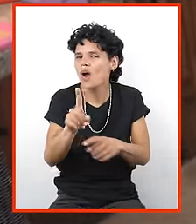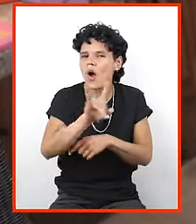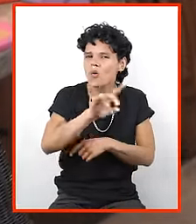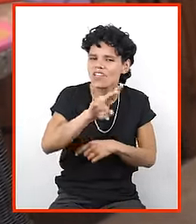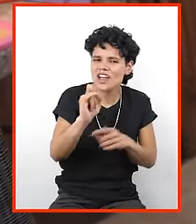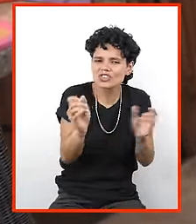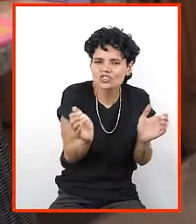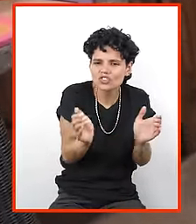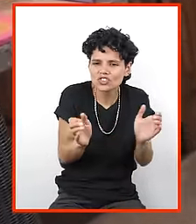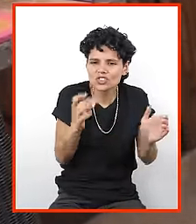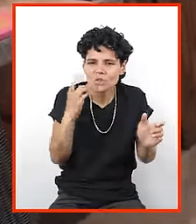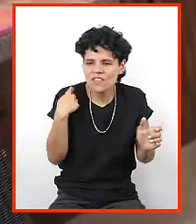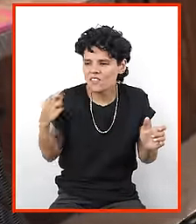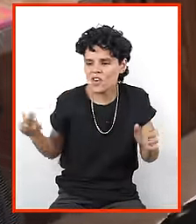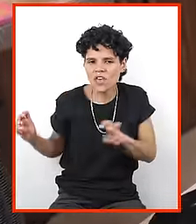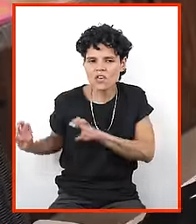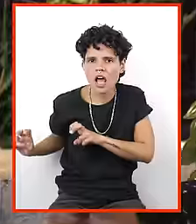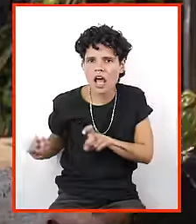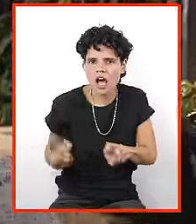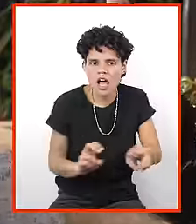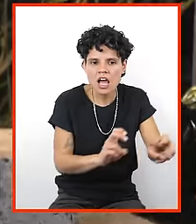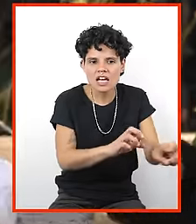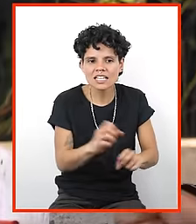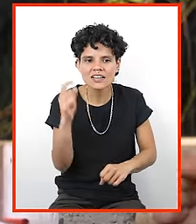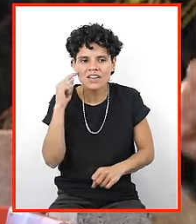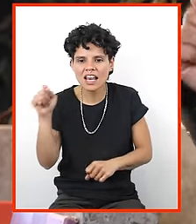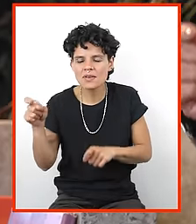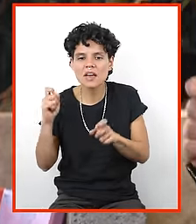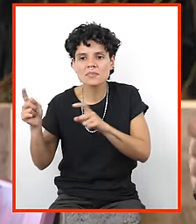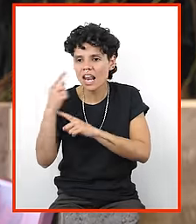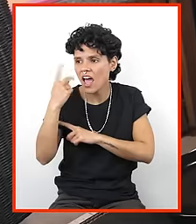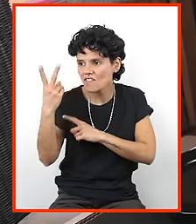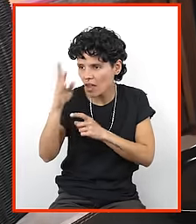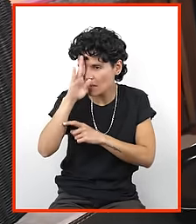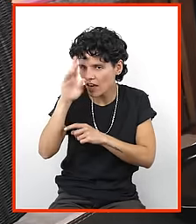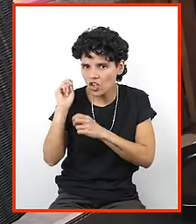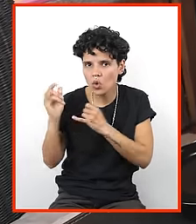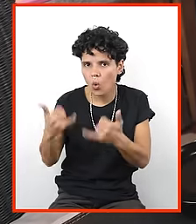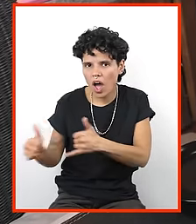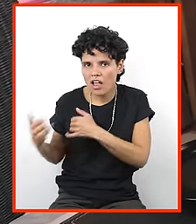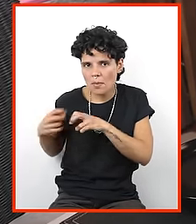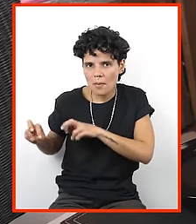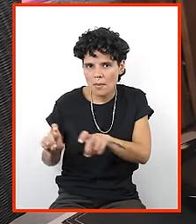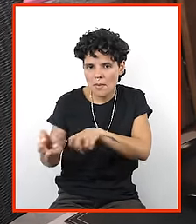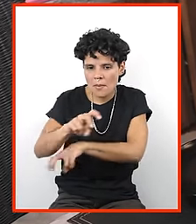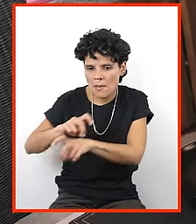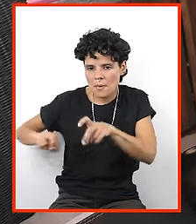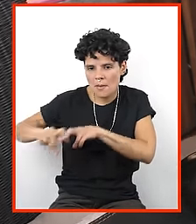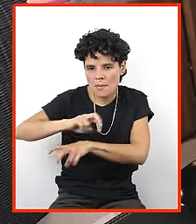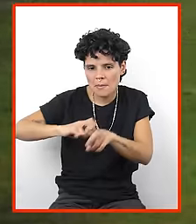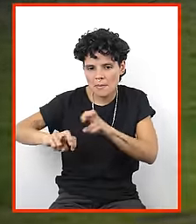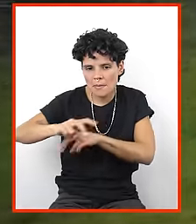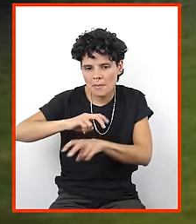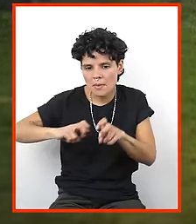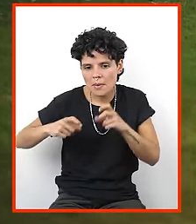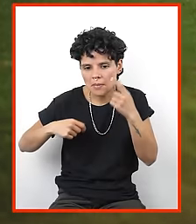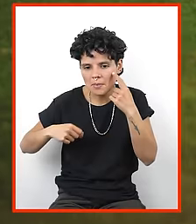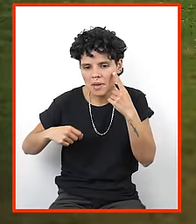Gualberto venía persiguiéndola. Entonces la uva viene arrancando. Mira, allá anda, mira, Denis. Allá anda, mira cómo corre,